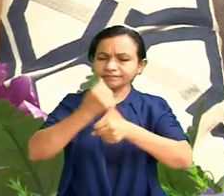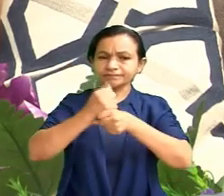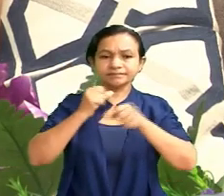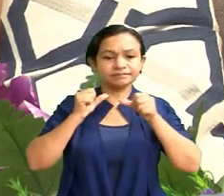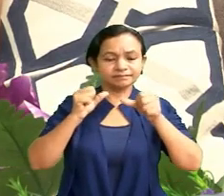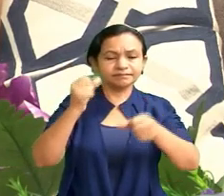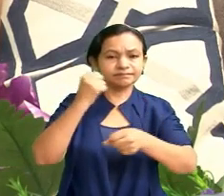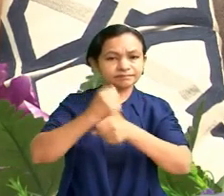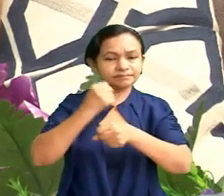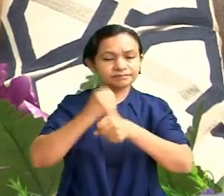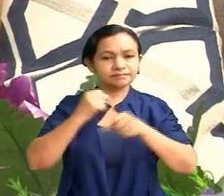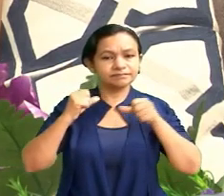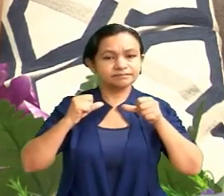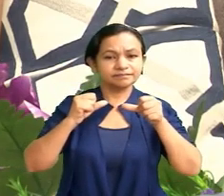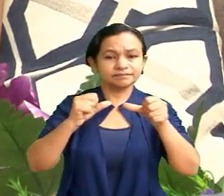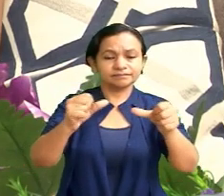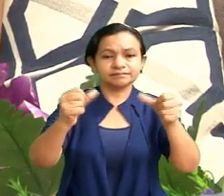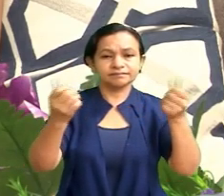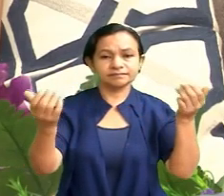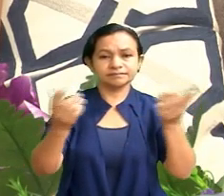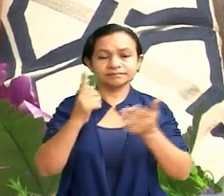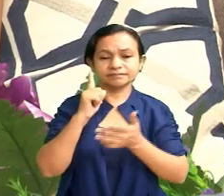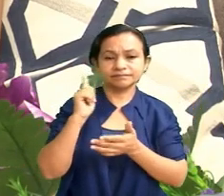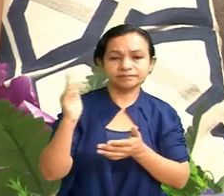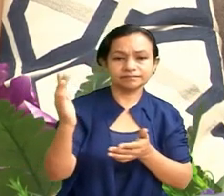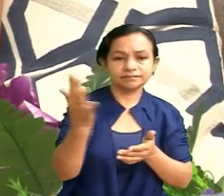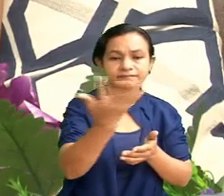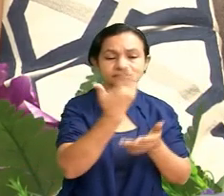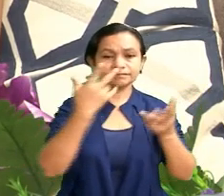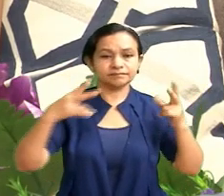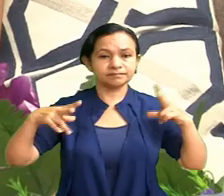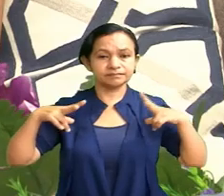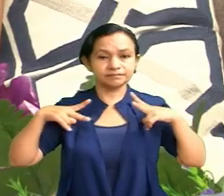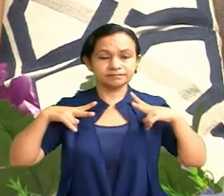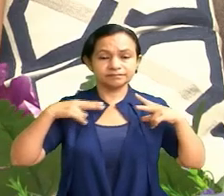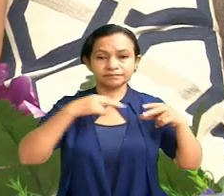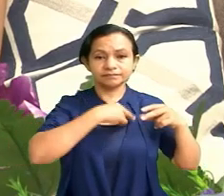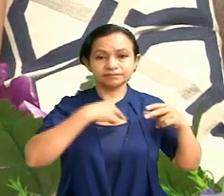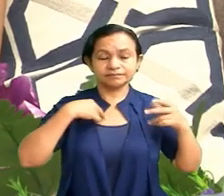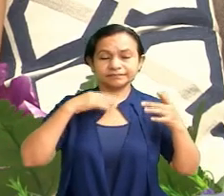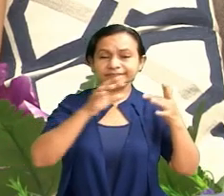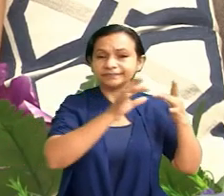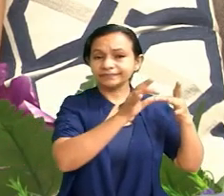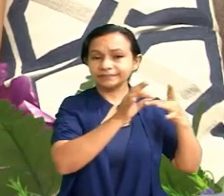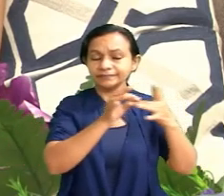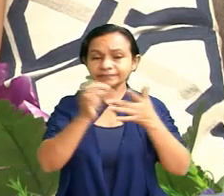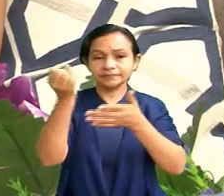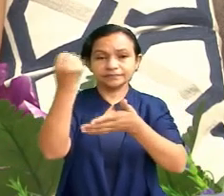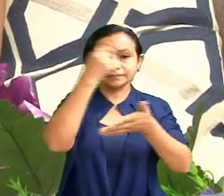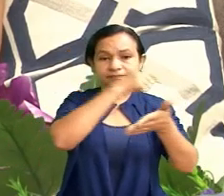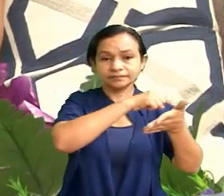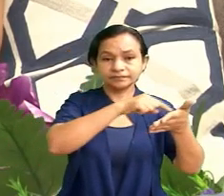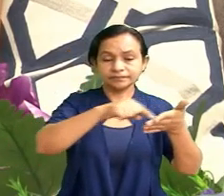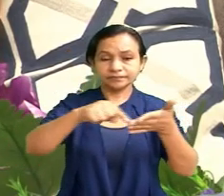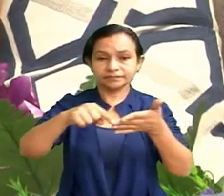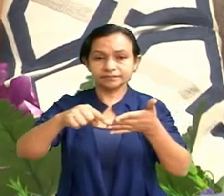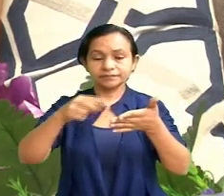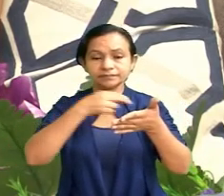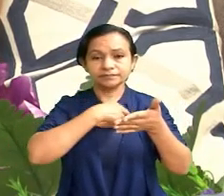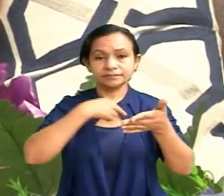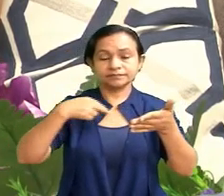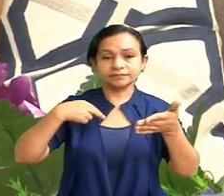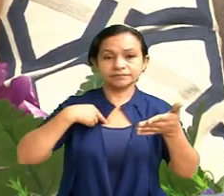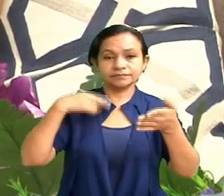realidad y a lo largo de toda la temporada de verano haciendo especial énfasis en la semana santa se articulan y se